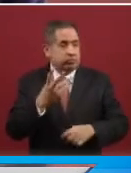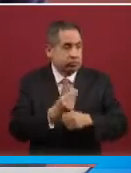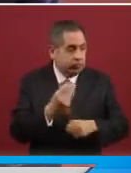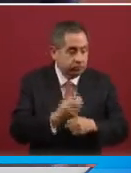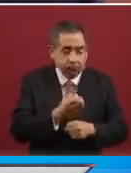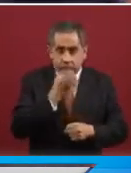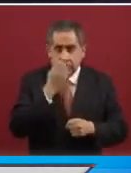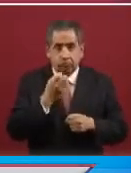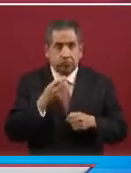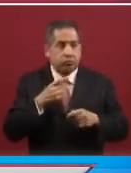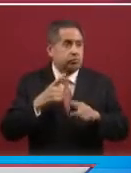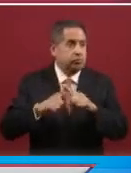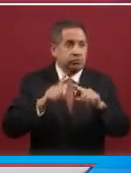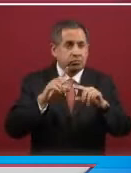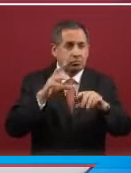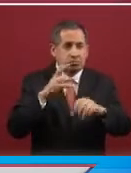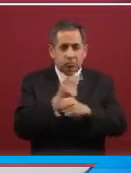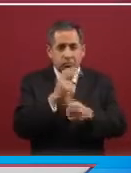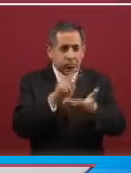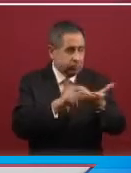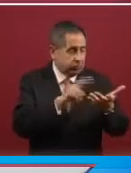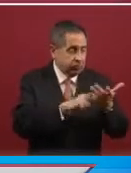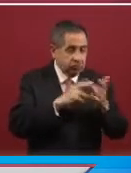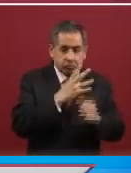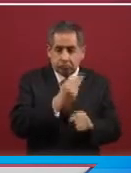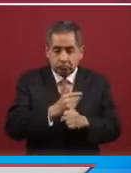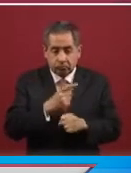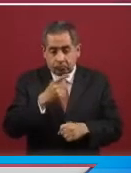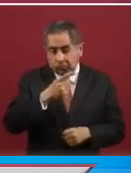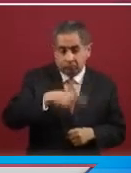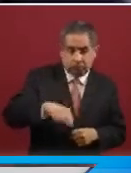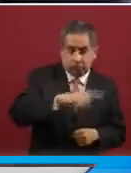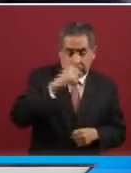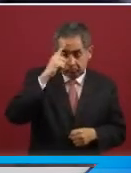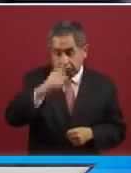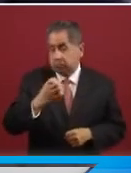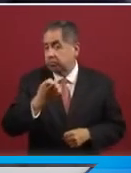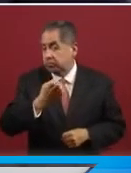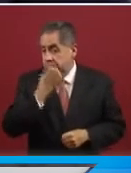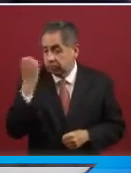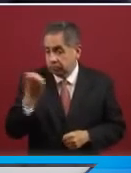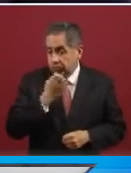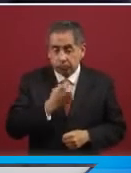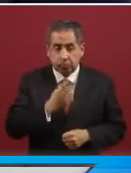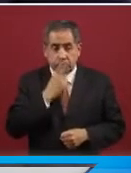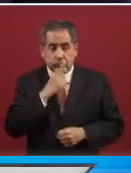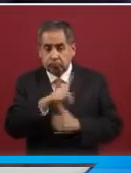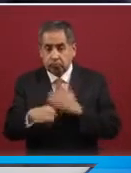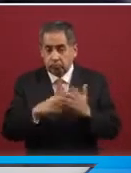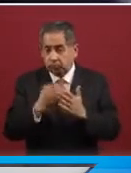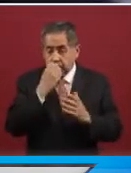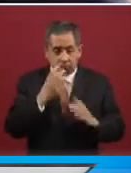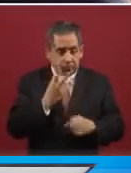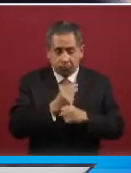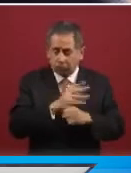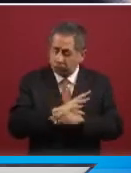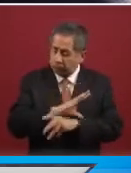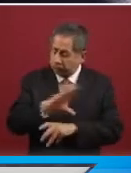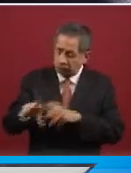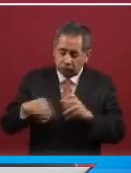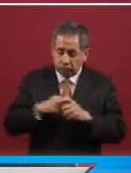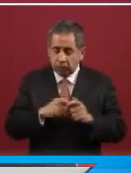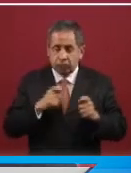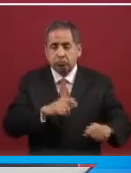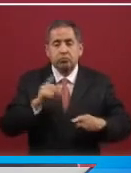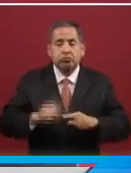construcción de aulas, reparación, mejoramiento de instalaciones educativas y conservación de planteles educativos, todo se va a entregar de manera directa a los